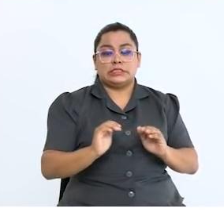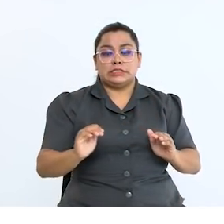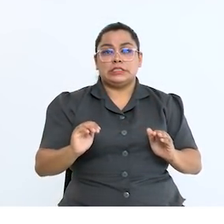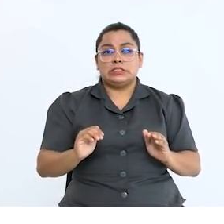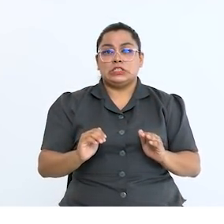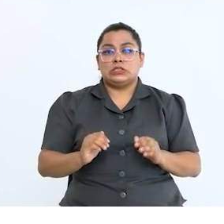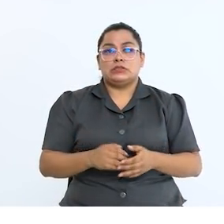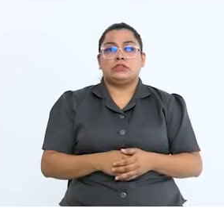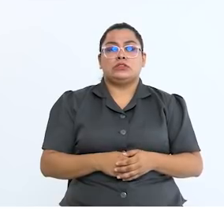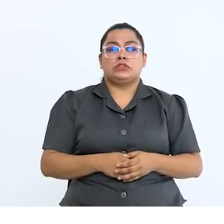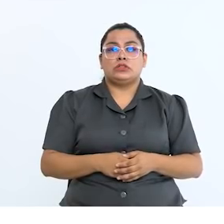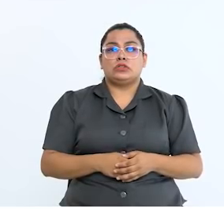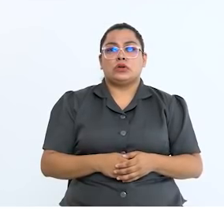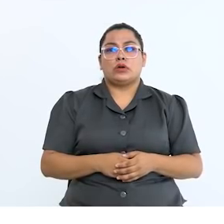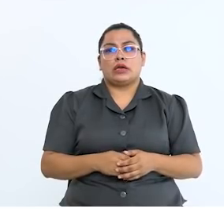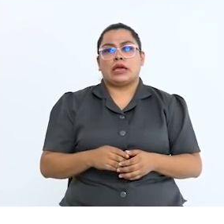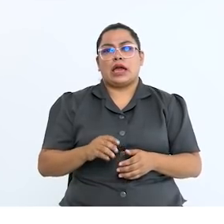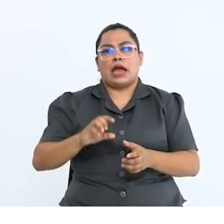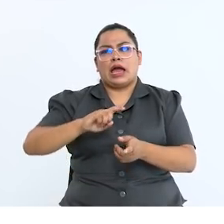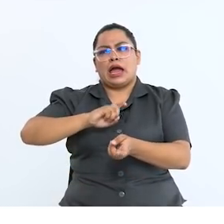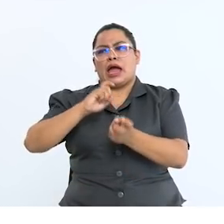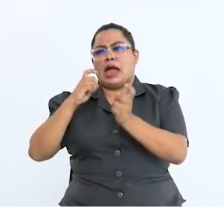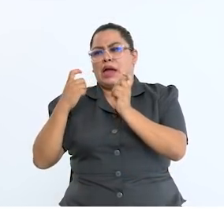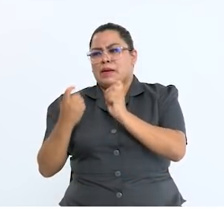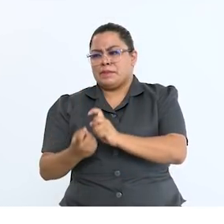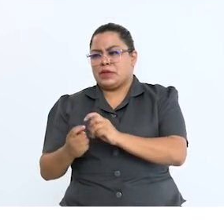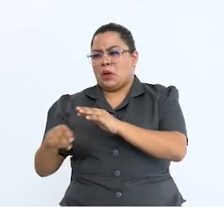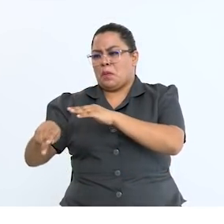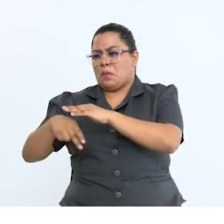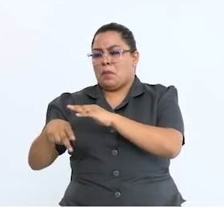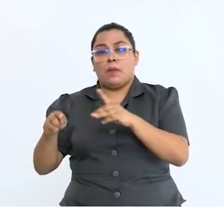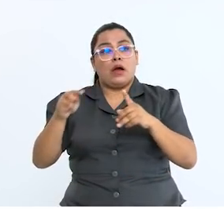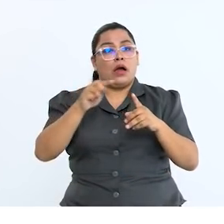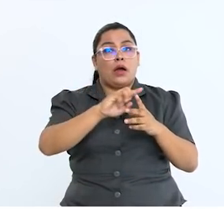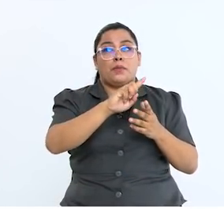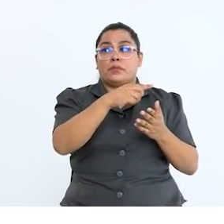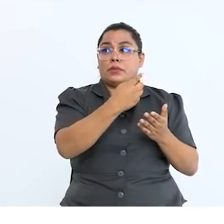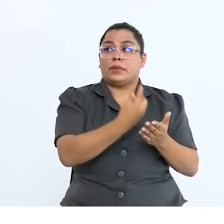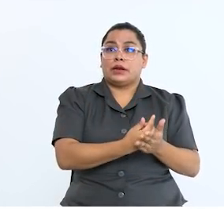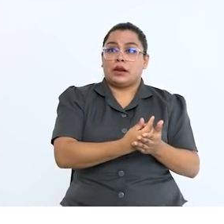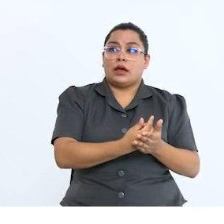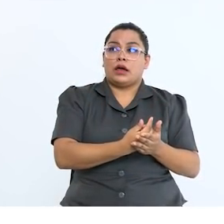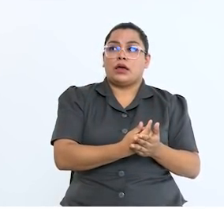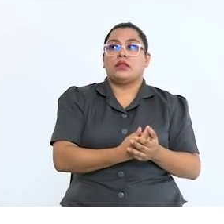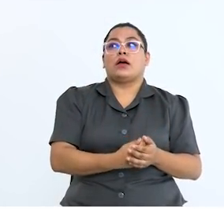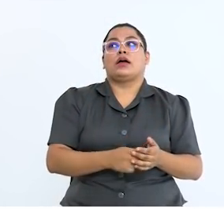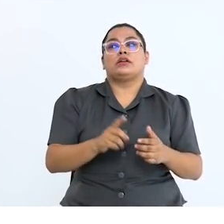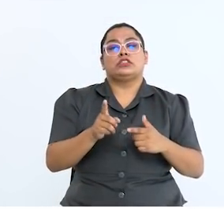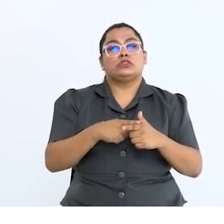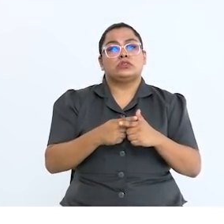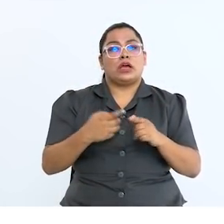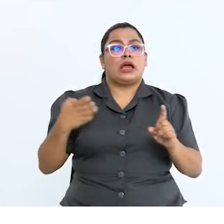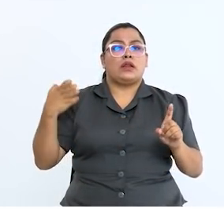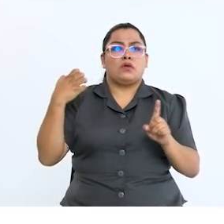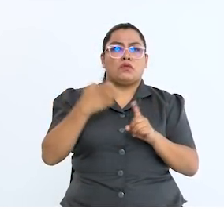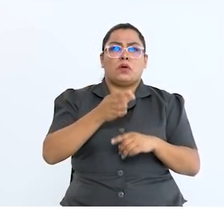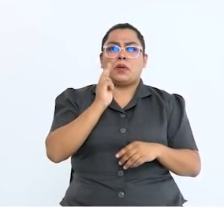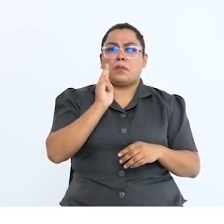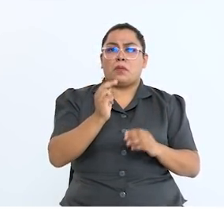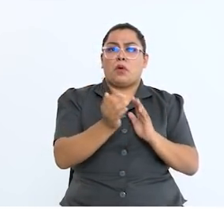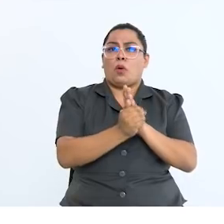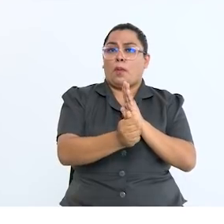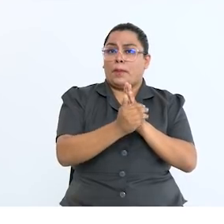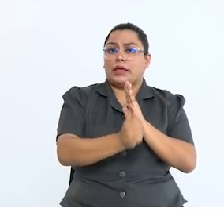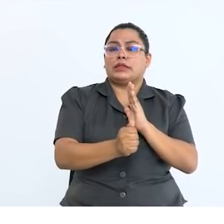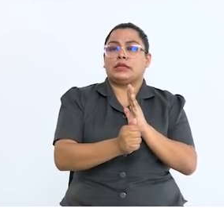con los niños y niñas que han pasado de un ambiente de socialización en parvularia a primer grado. Por tanto, el enfoque también